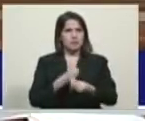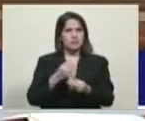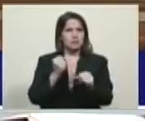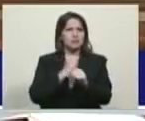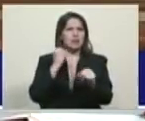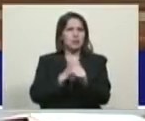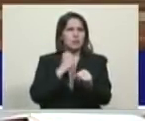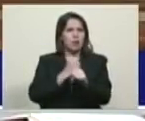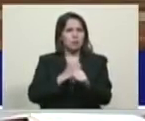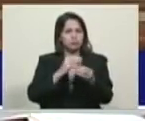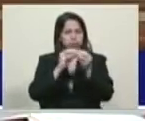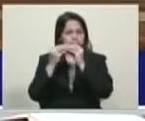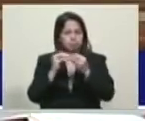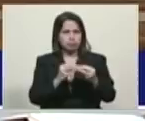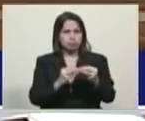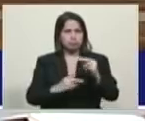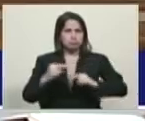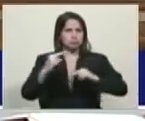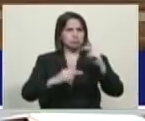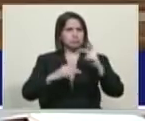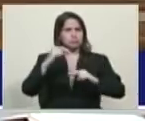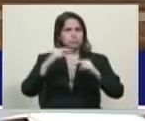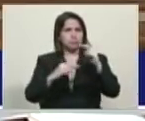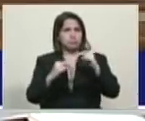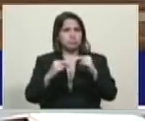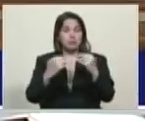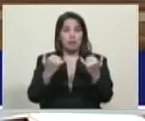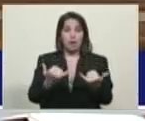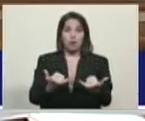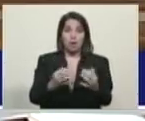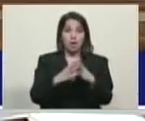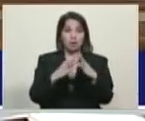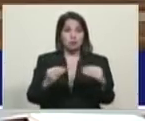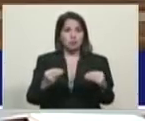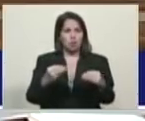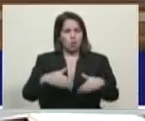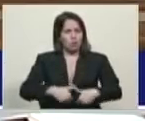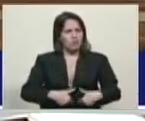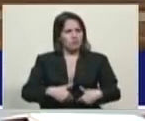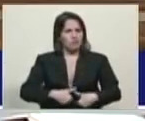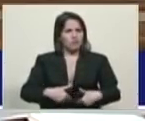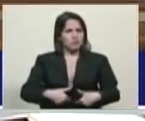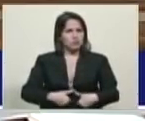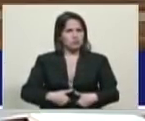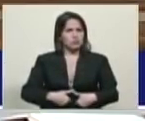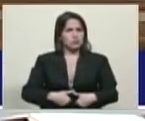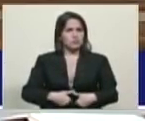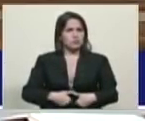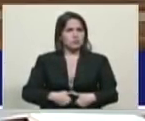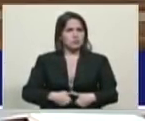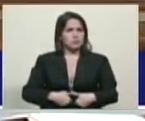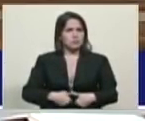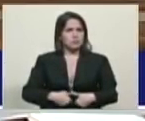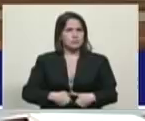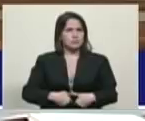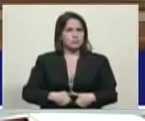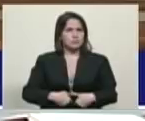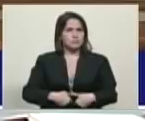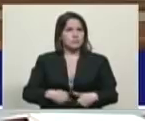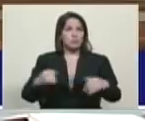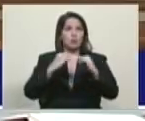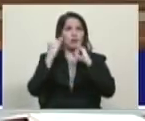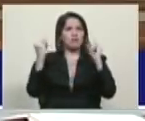de articulación. Nuestra misión central en todos los esfuerzos por la